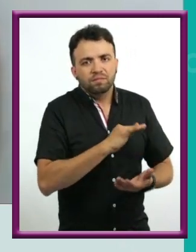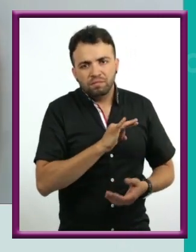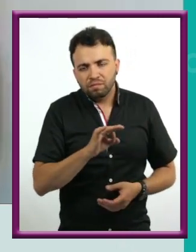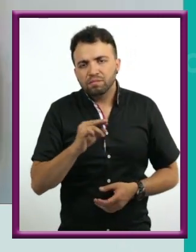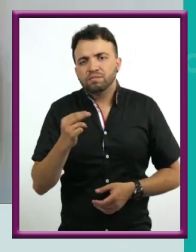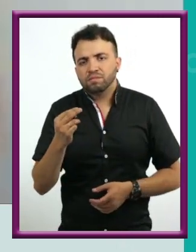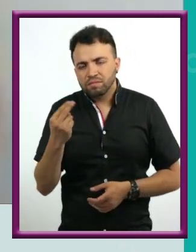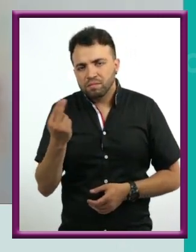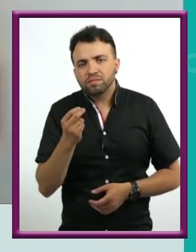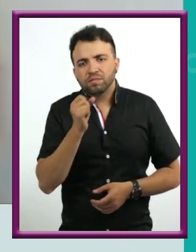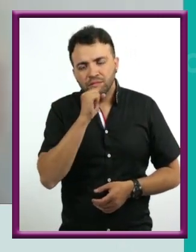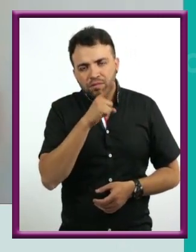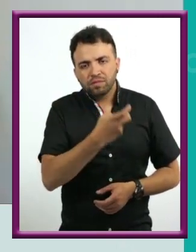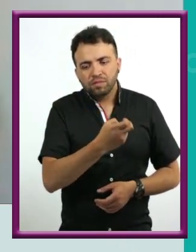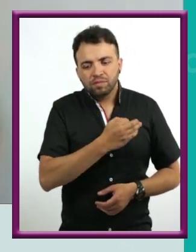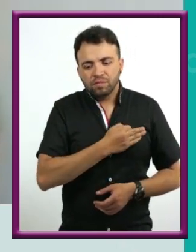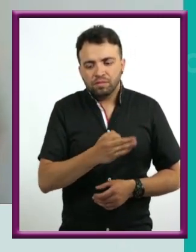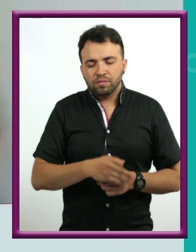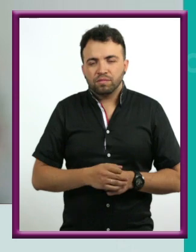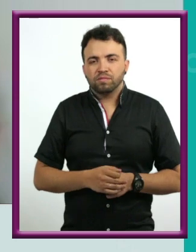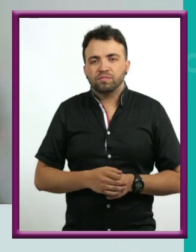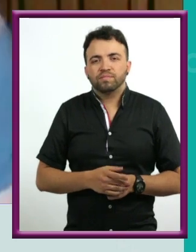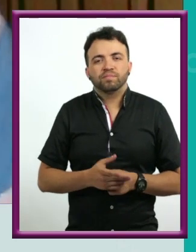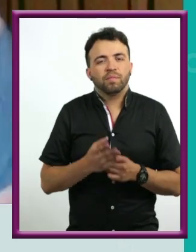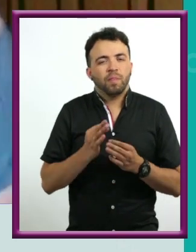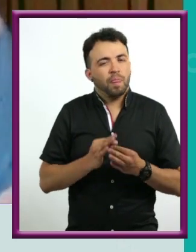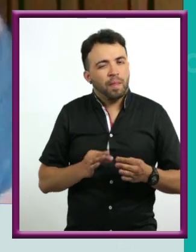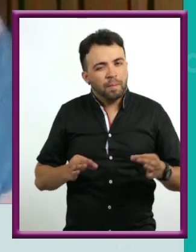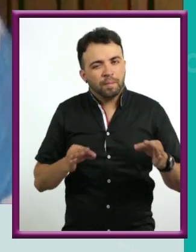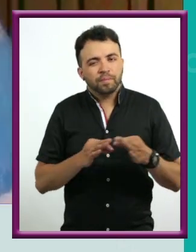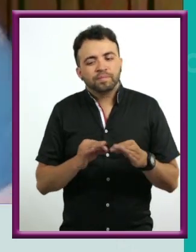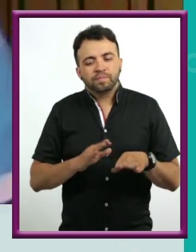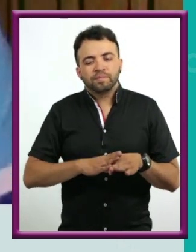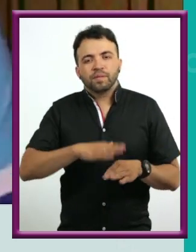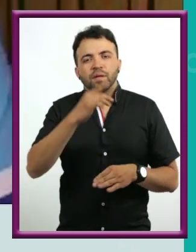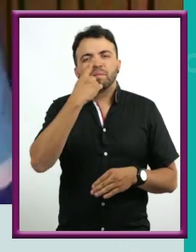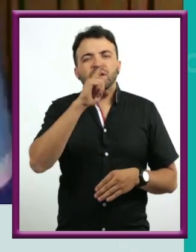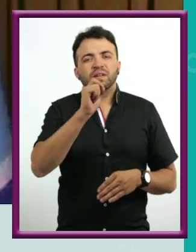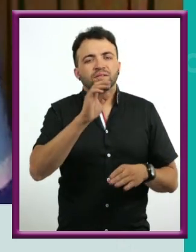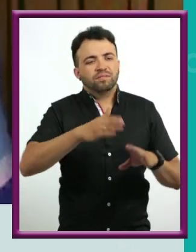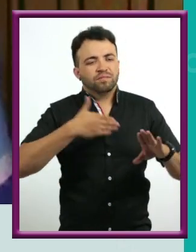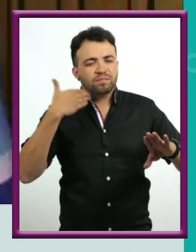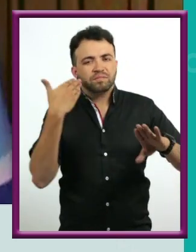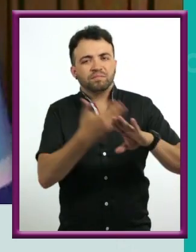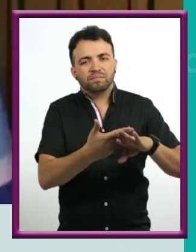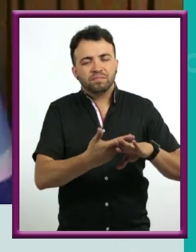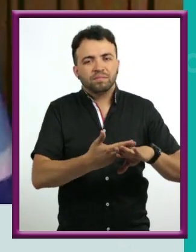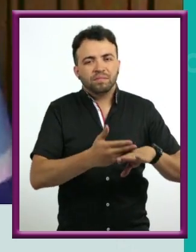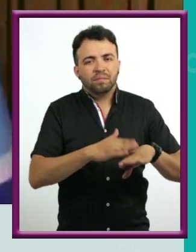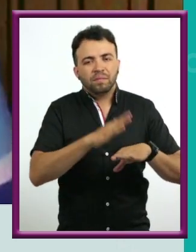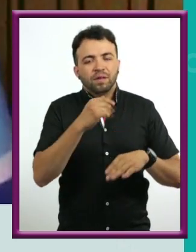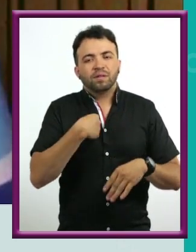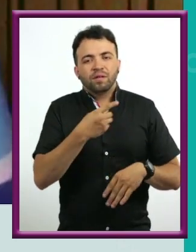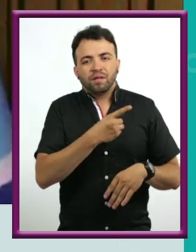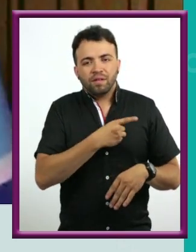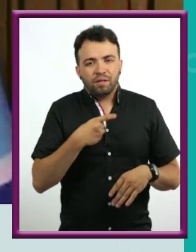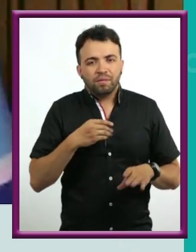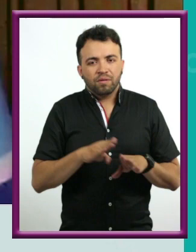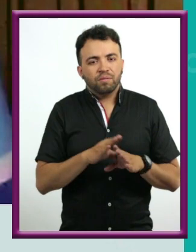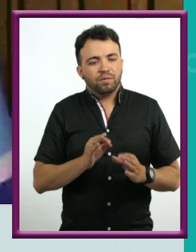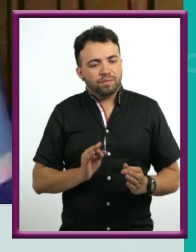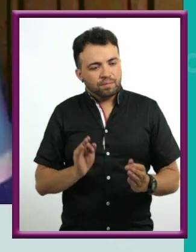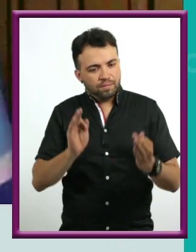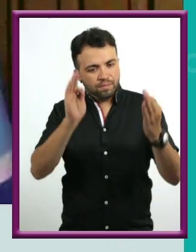carezcan económicamente y que pues la necesiten. Pues principalmente siento que para enfrentar la maldad necesitas